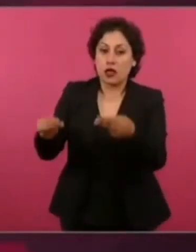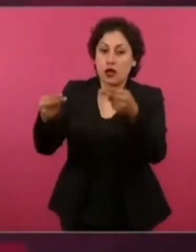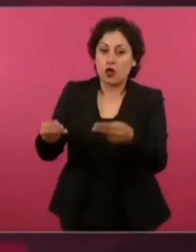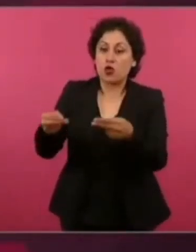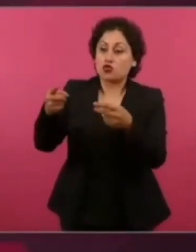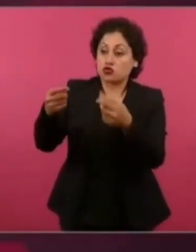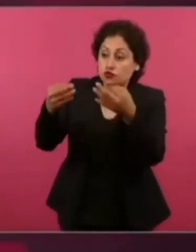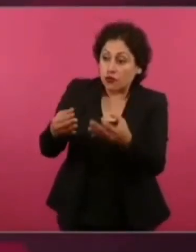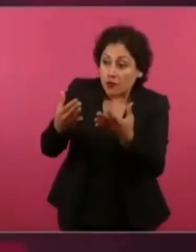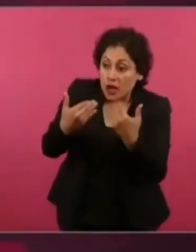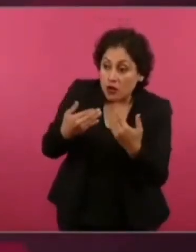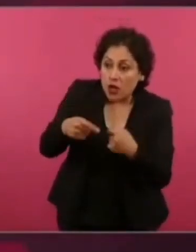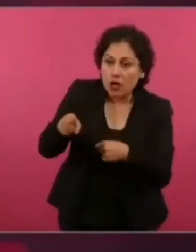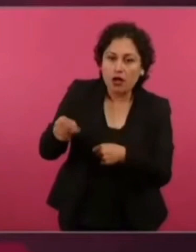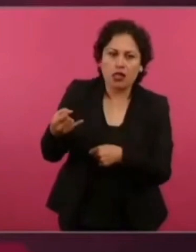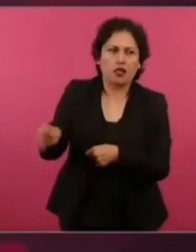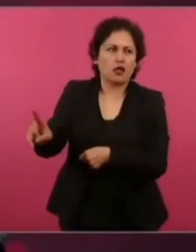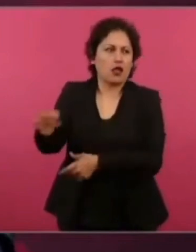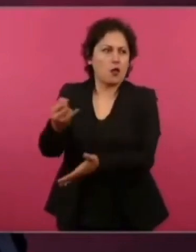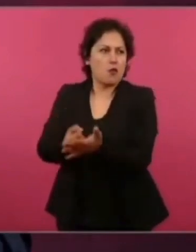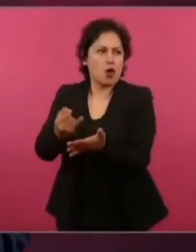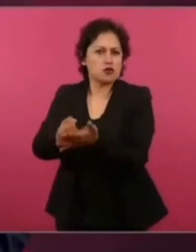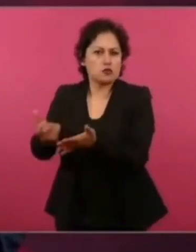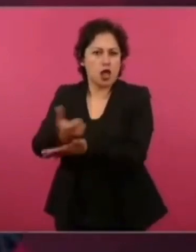así también